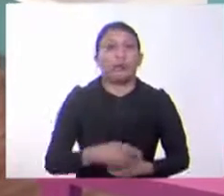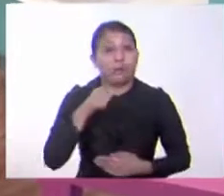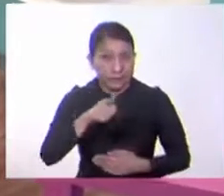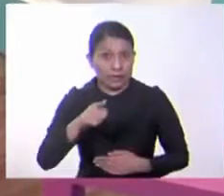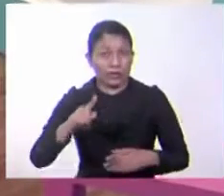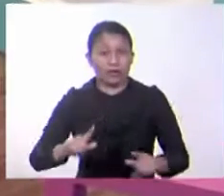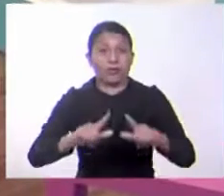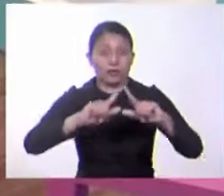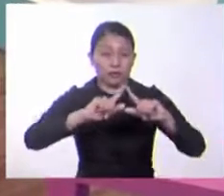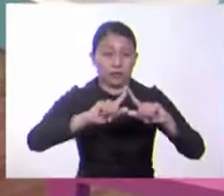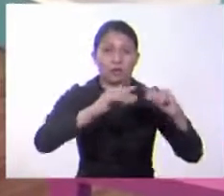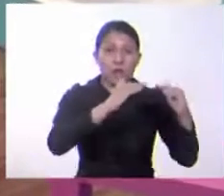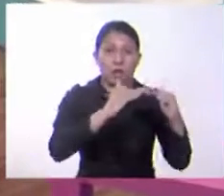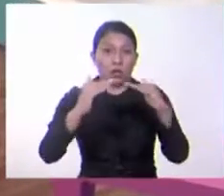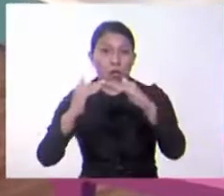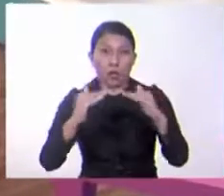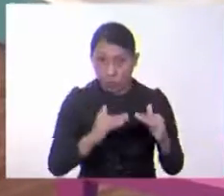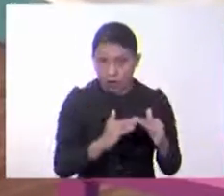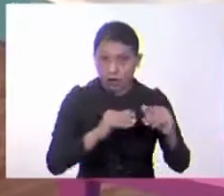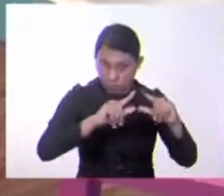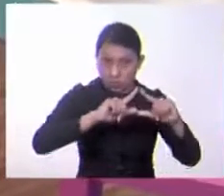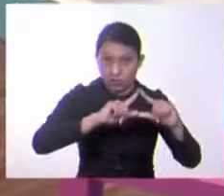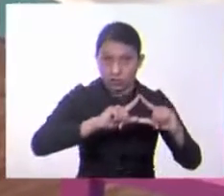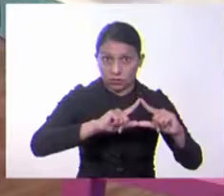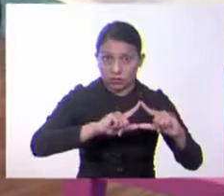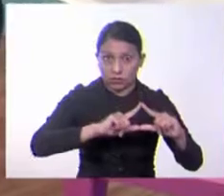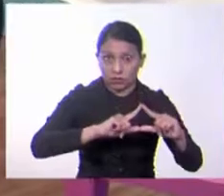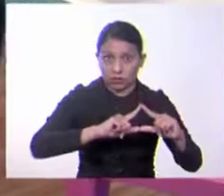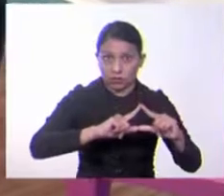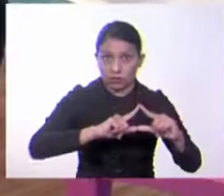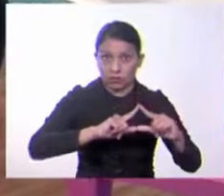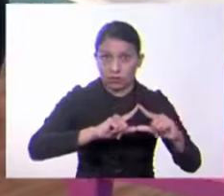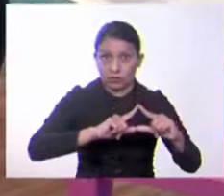equilátero, como tú lo decías,